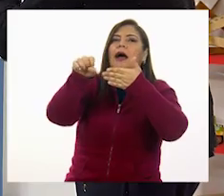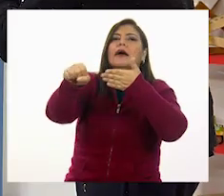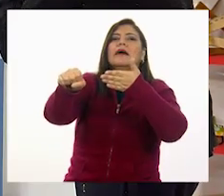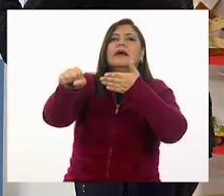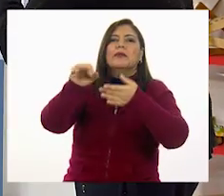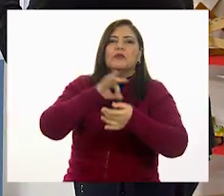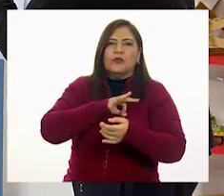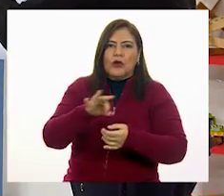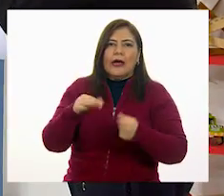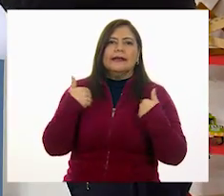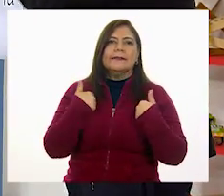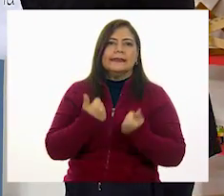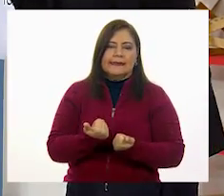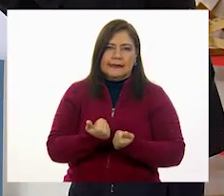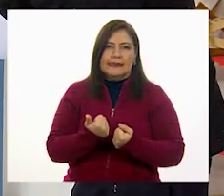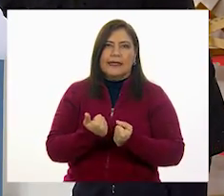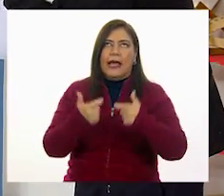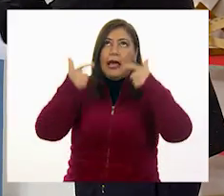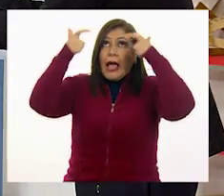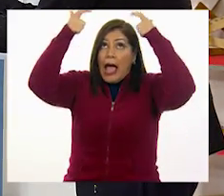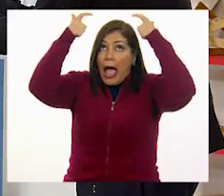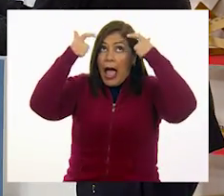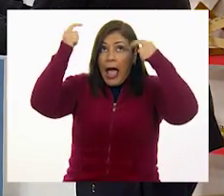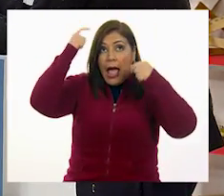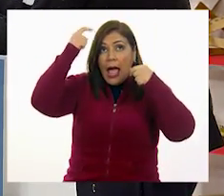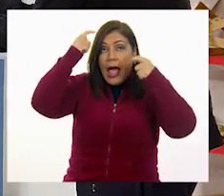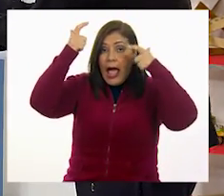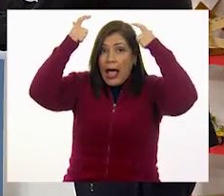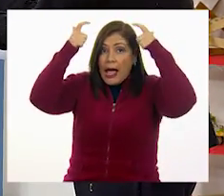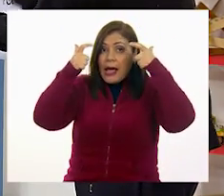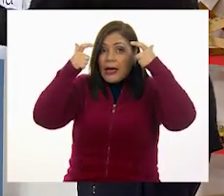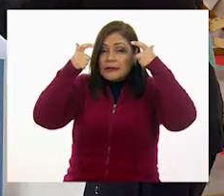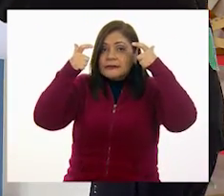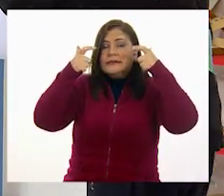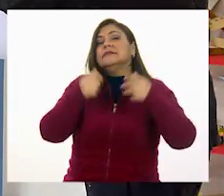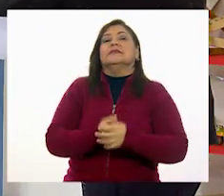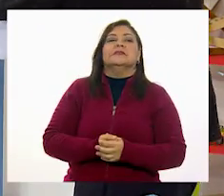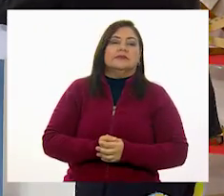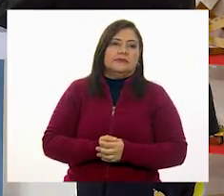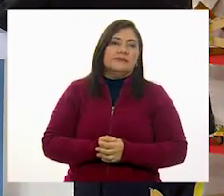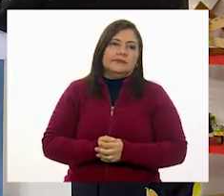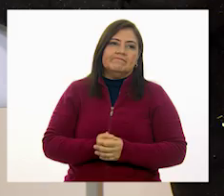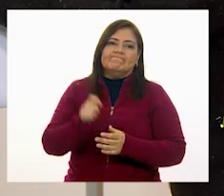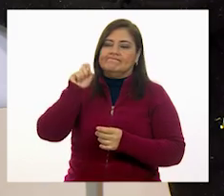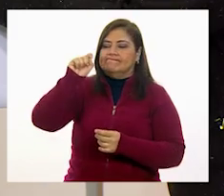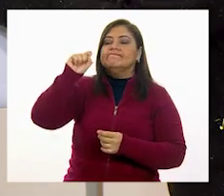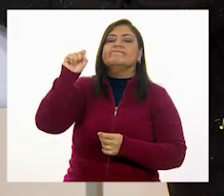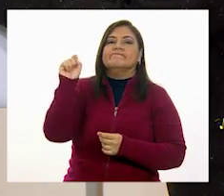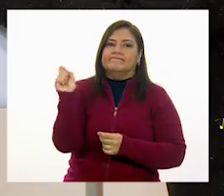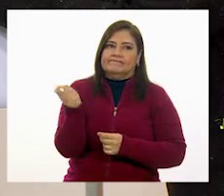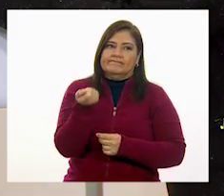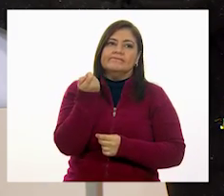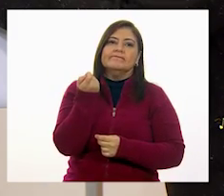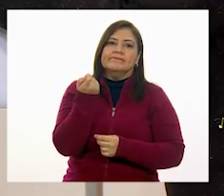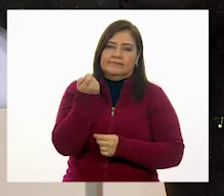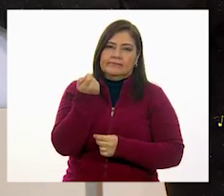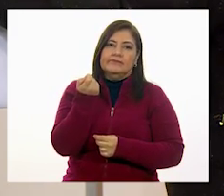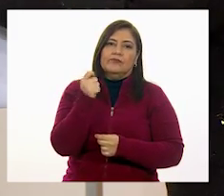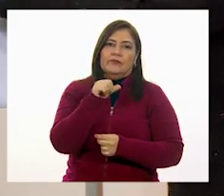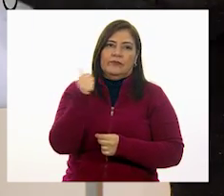entiendo correctamente que sobre la cabeza lleva... El sombrero. El sombrero. Entonces aquí definitivamente va otra